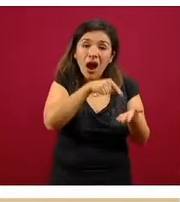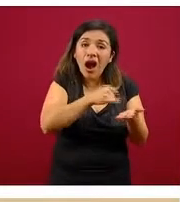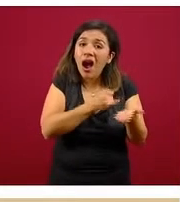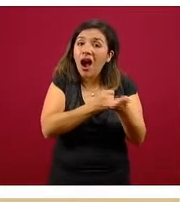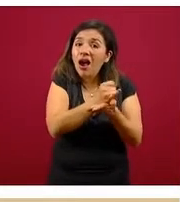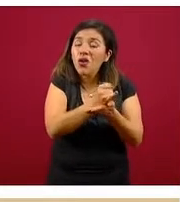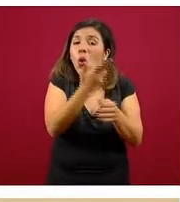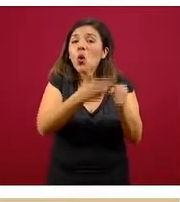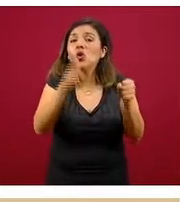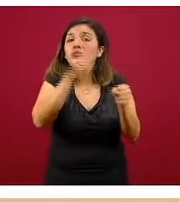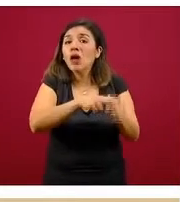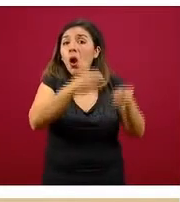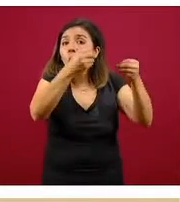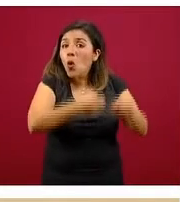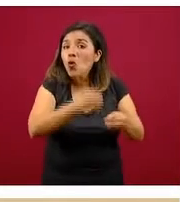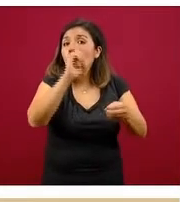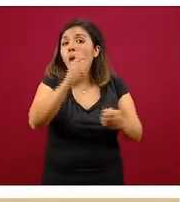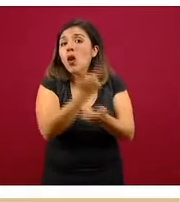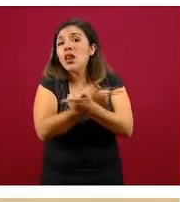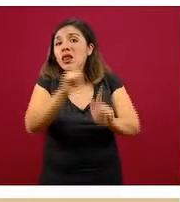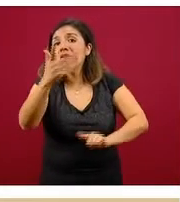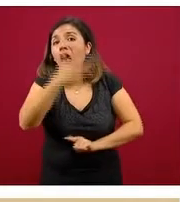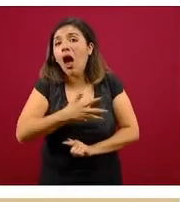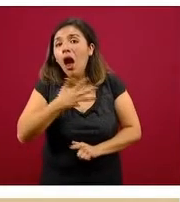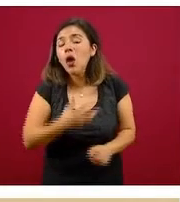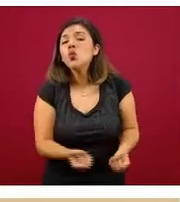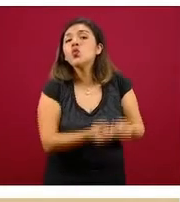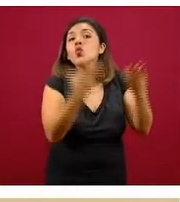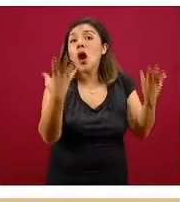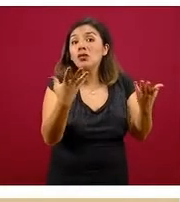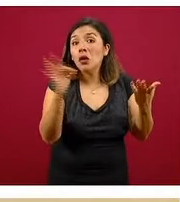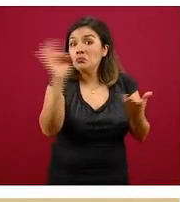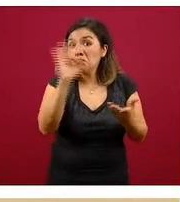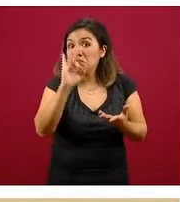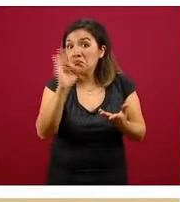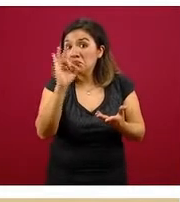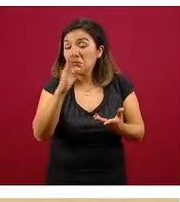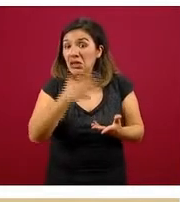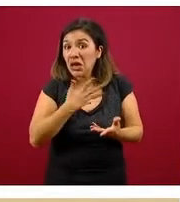COVID está en base a la ocupación hospitalaria. Por lo tanto, a menor